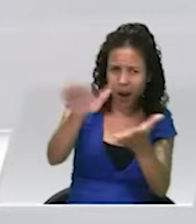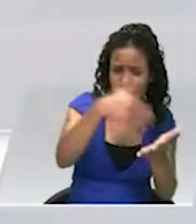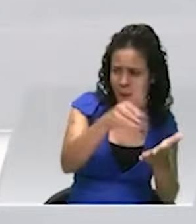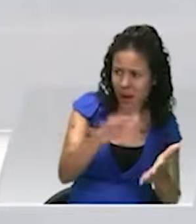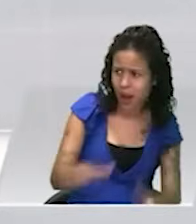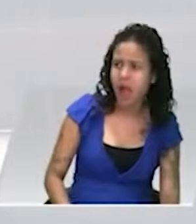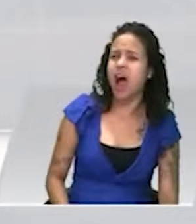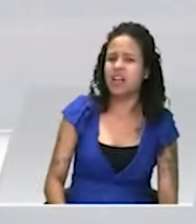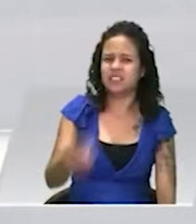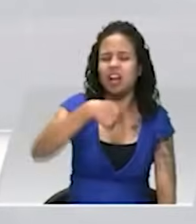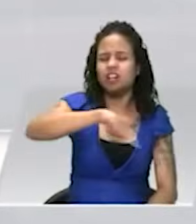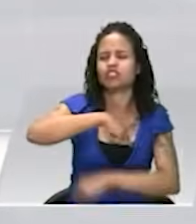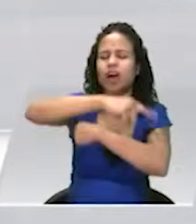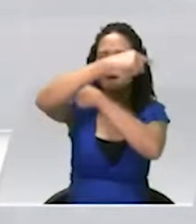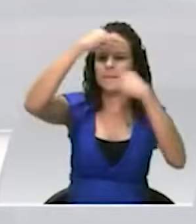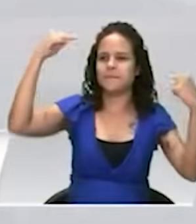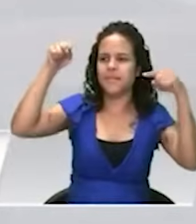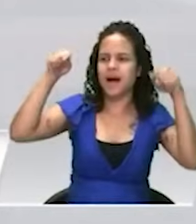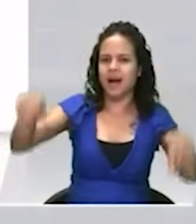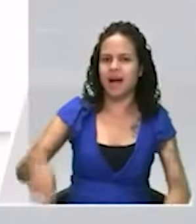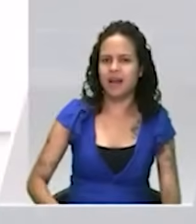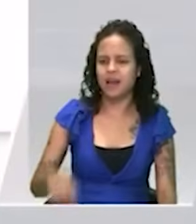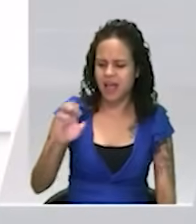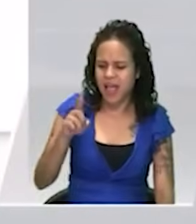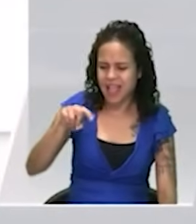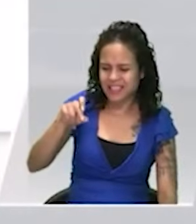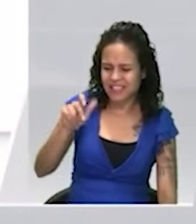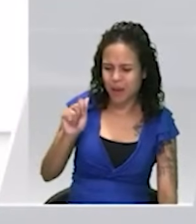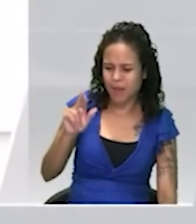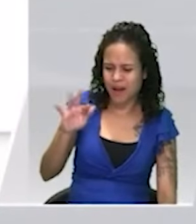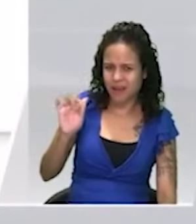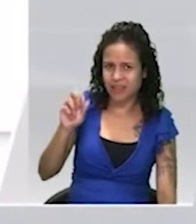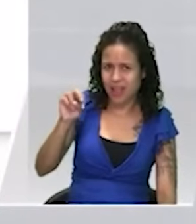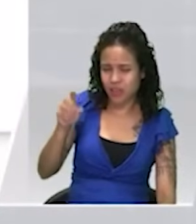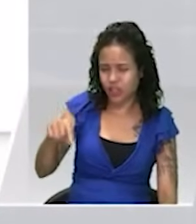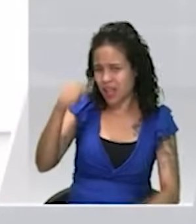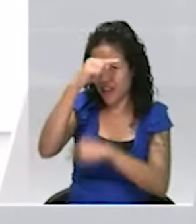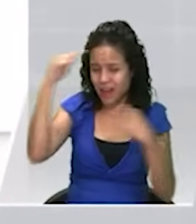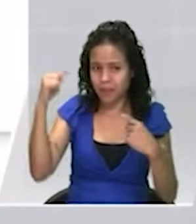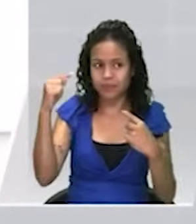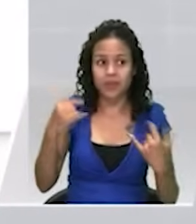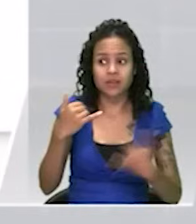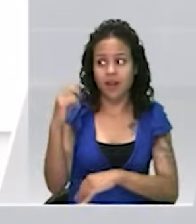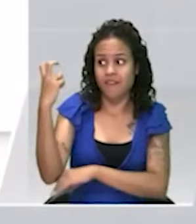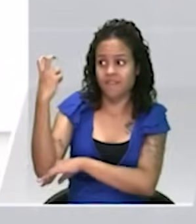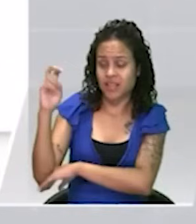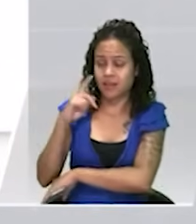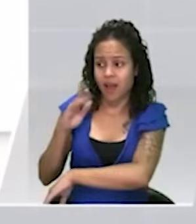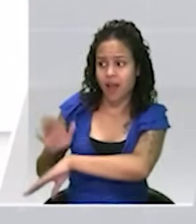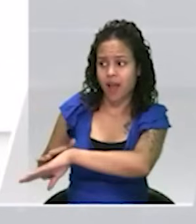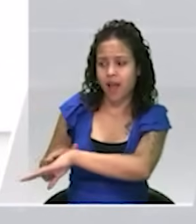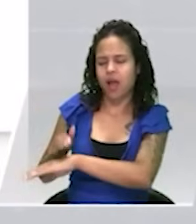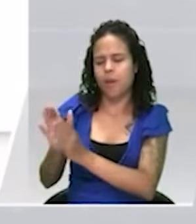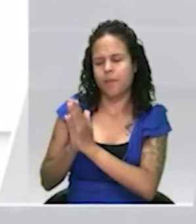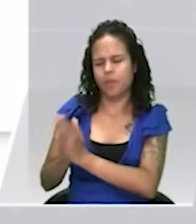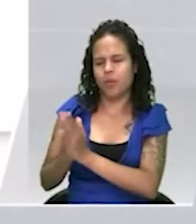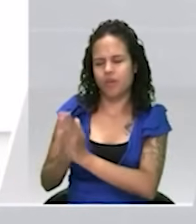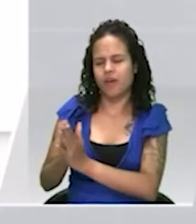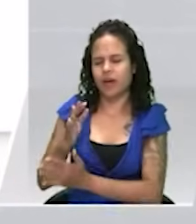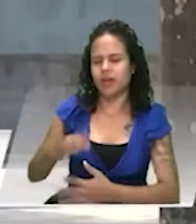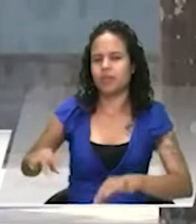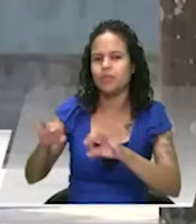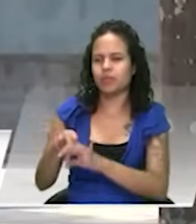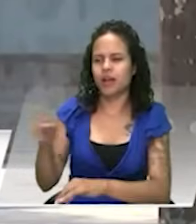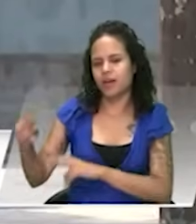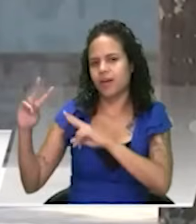ustedes. Los espartanos ya estamos hartos. El mandatario solicitó a la Fiscalía General de la Nación que adelante la respectiva